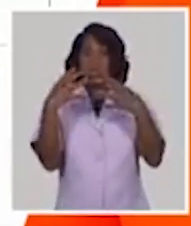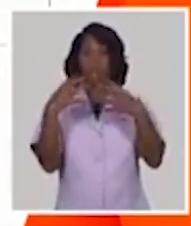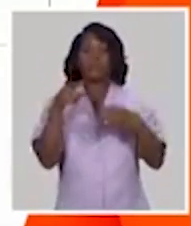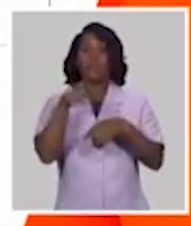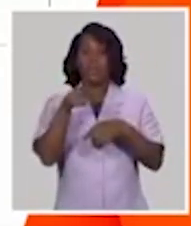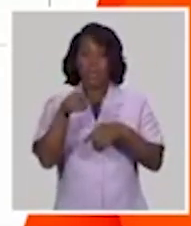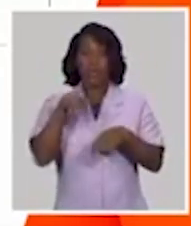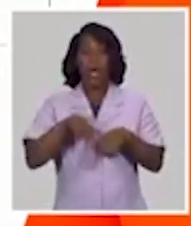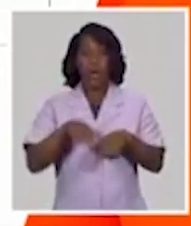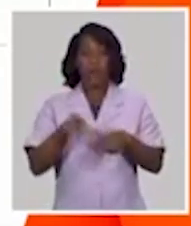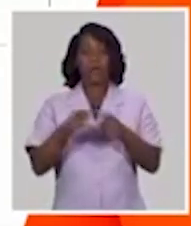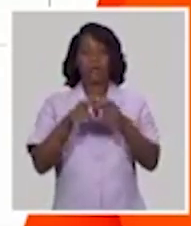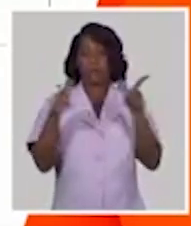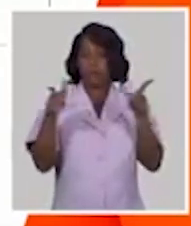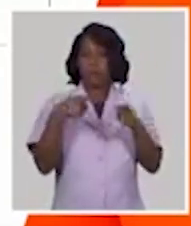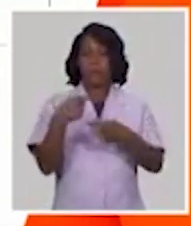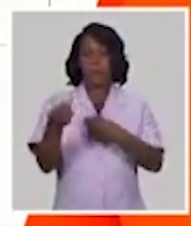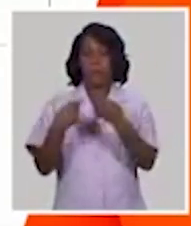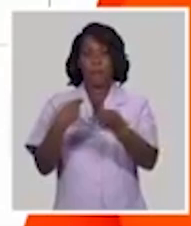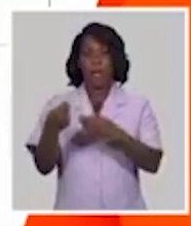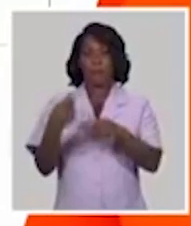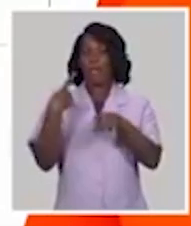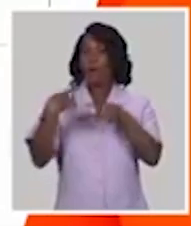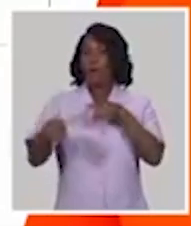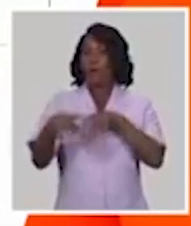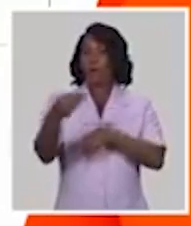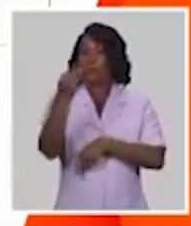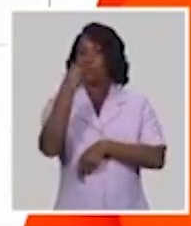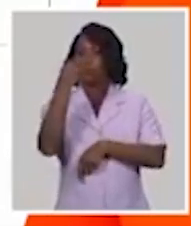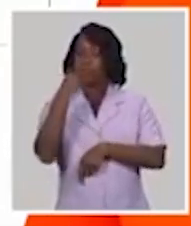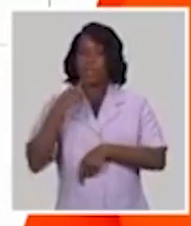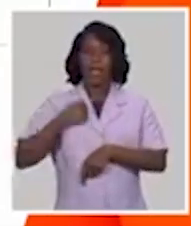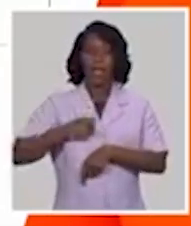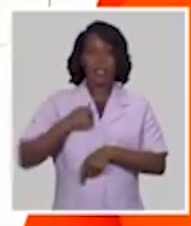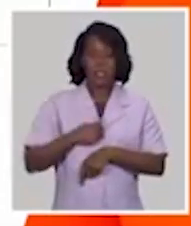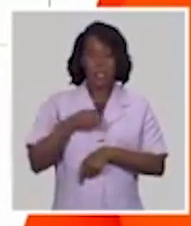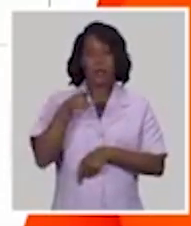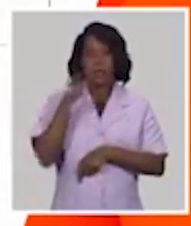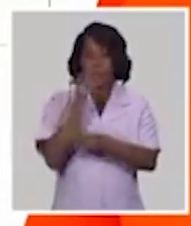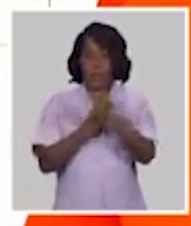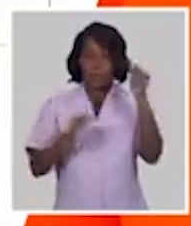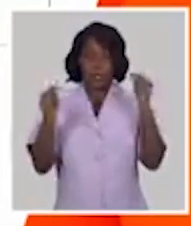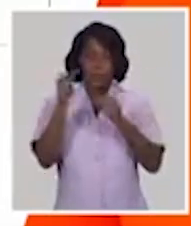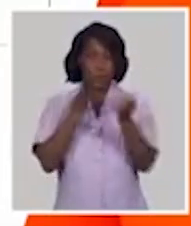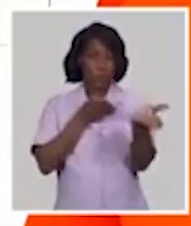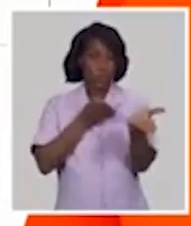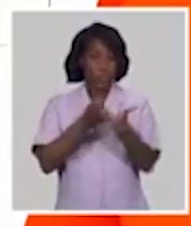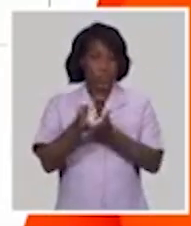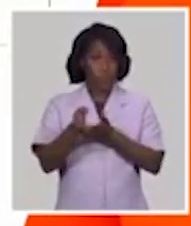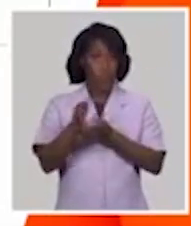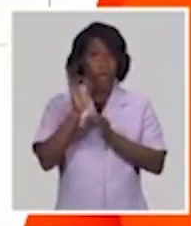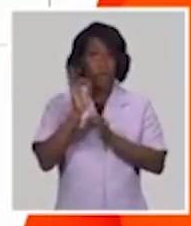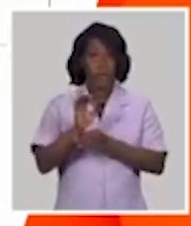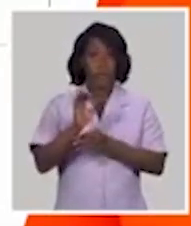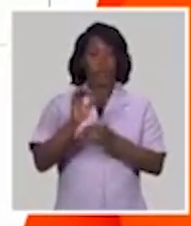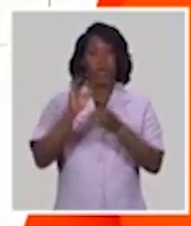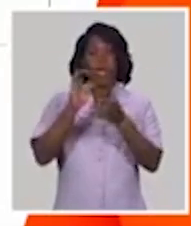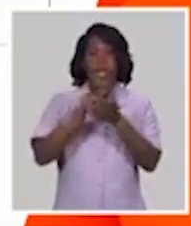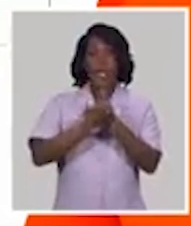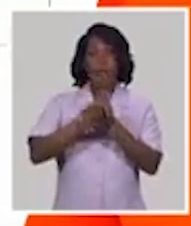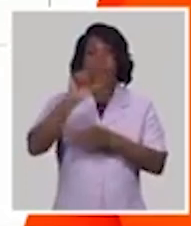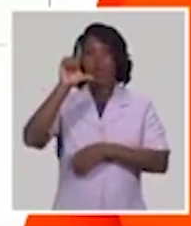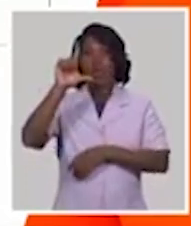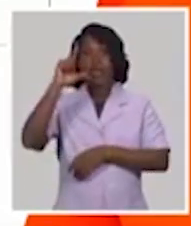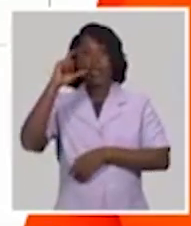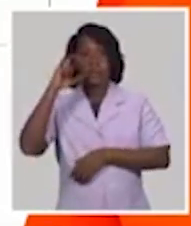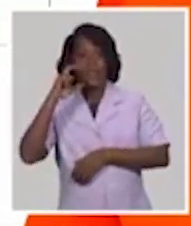Limitar solo la venta de productos alimenticios y de aseo, y se mantienen las ventas en MLC, moneda